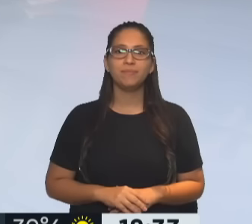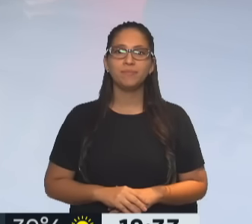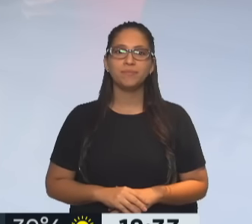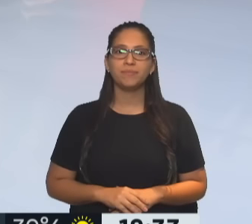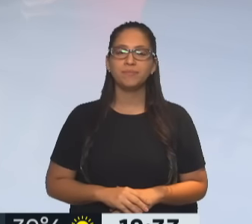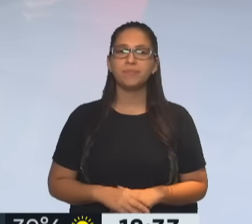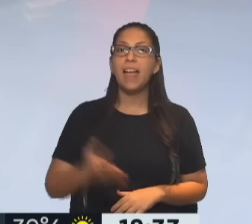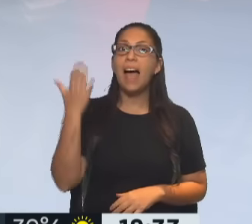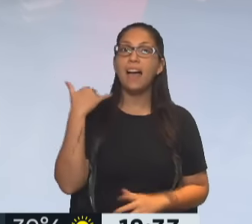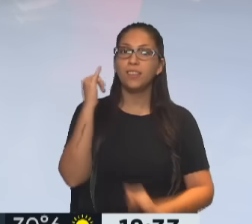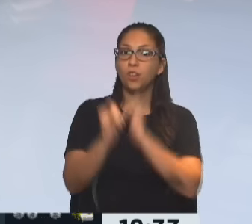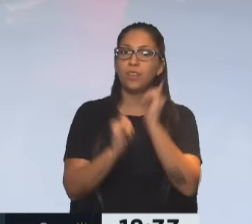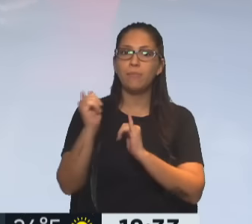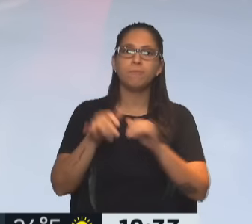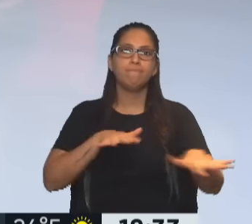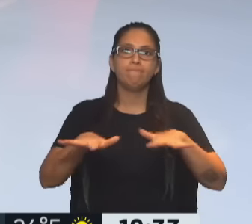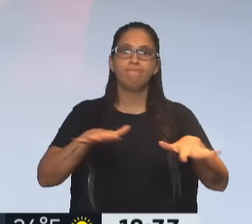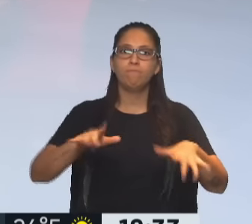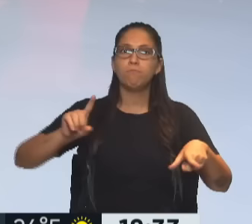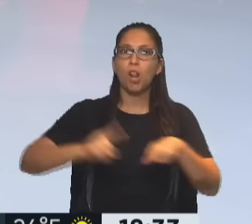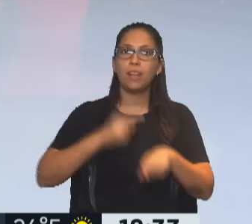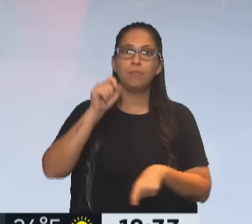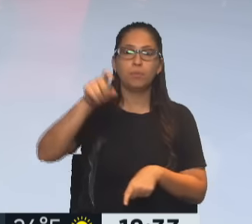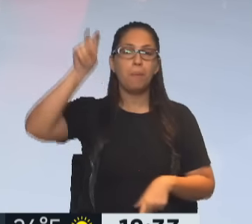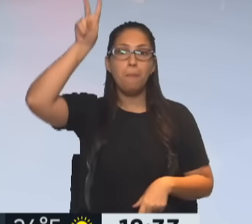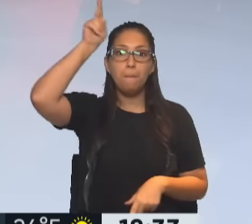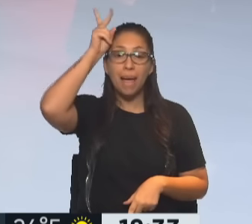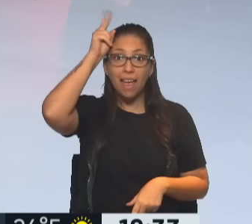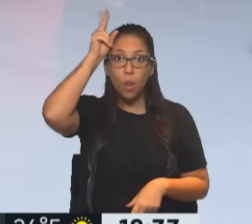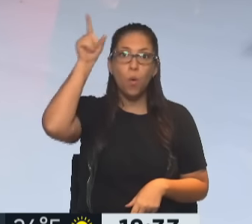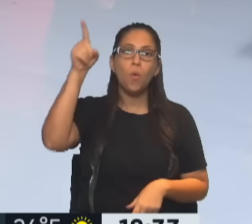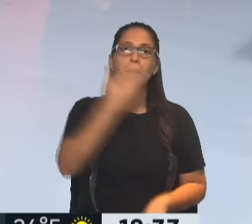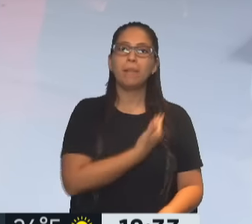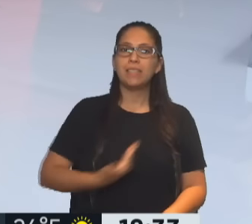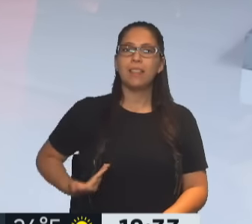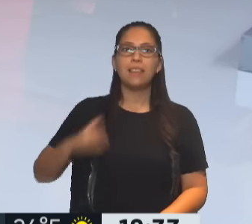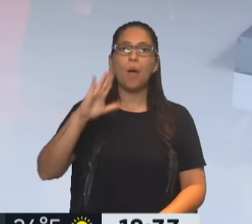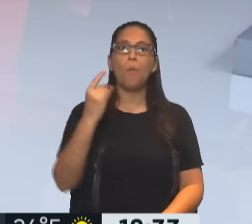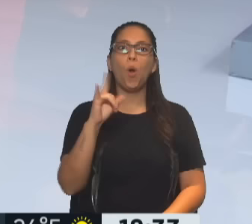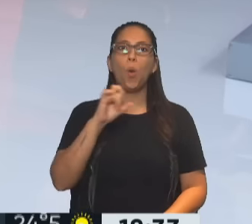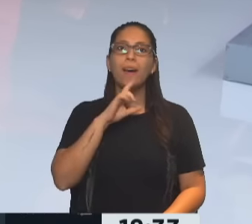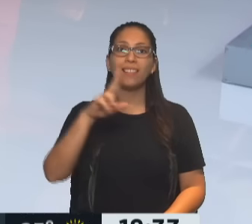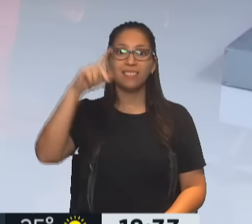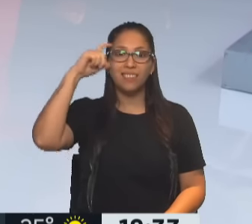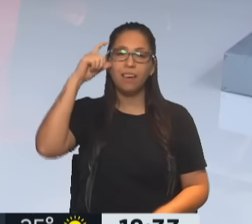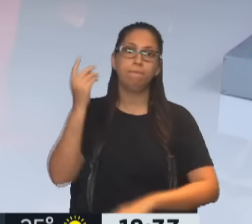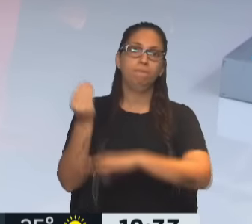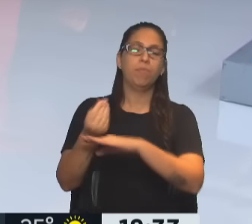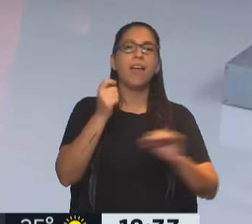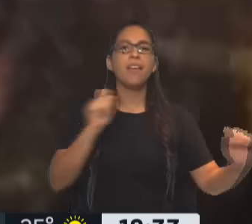última, se lo habíamos adelantado, nueva crisis política en Perú. La tiene a la presidenta Dina Boluarte como protagonista. Informe